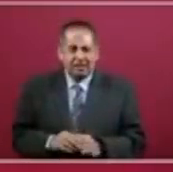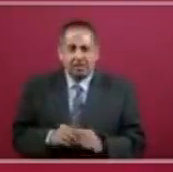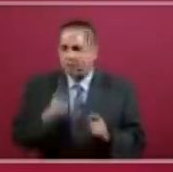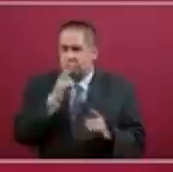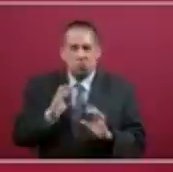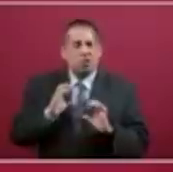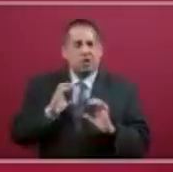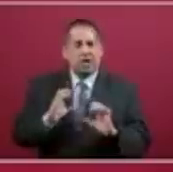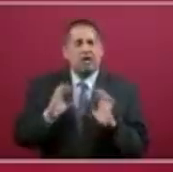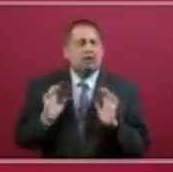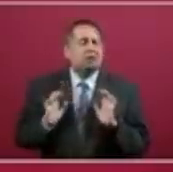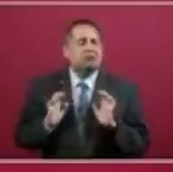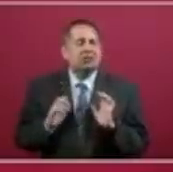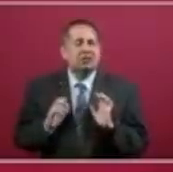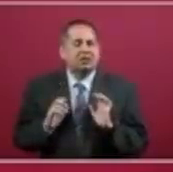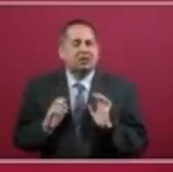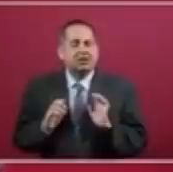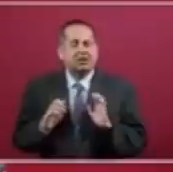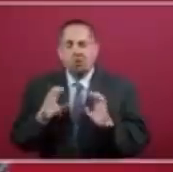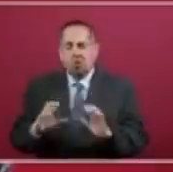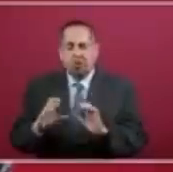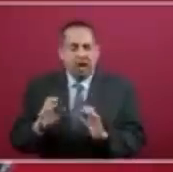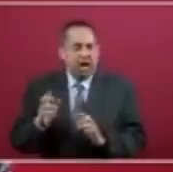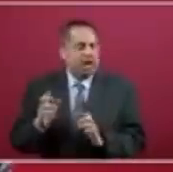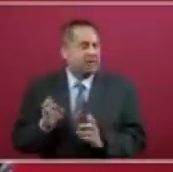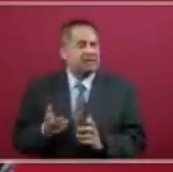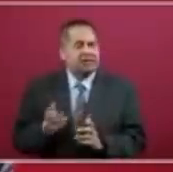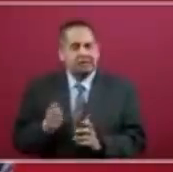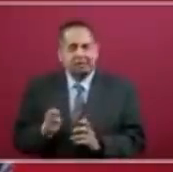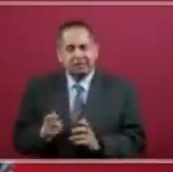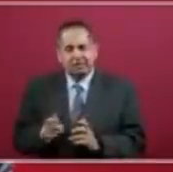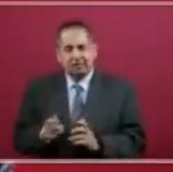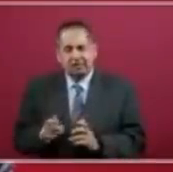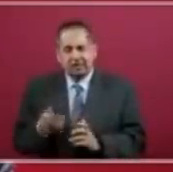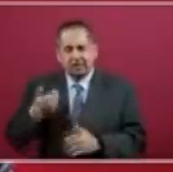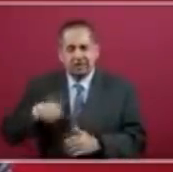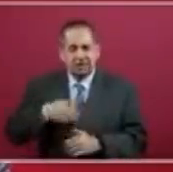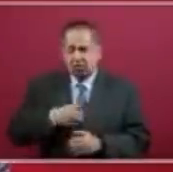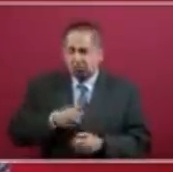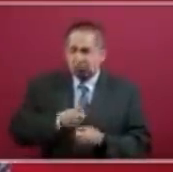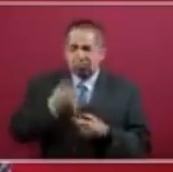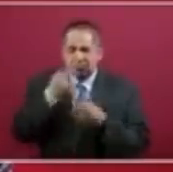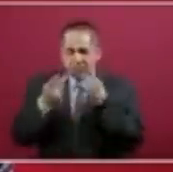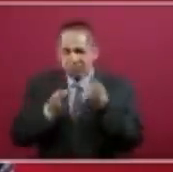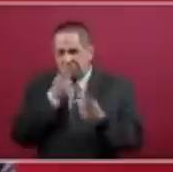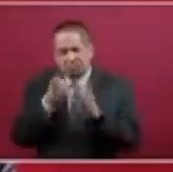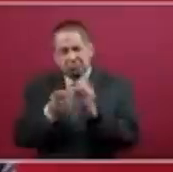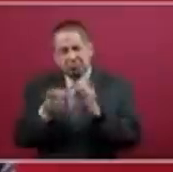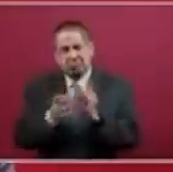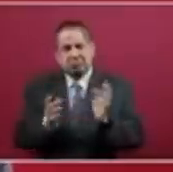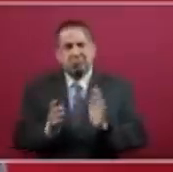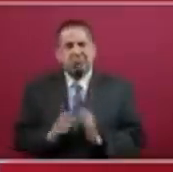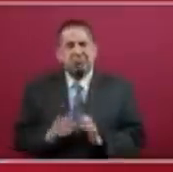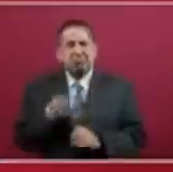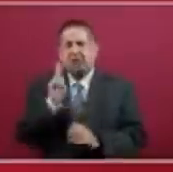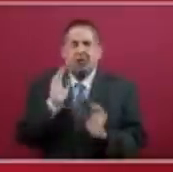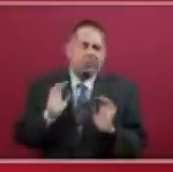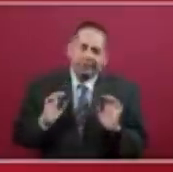Cuidar, ¿sí? Nuestra forma de expresarnos, pero